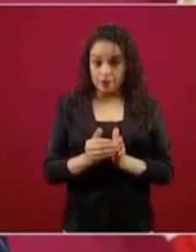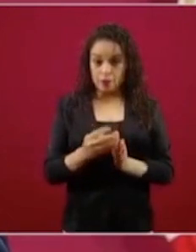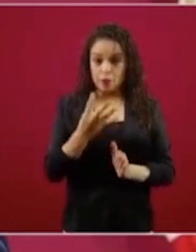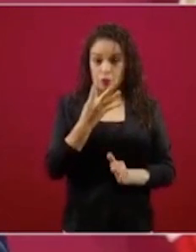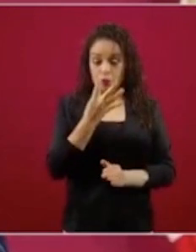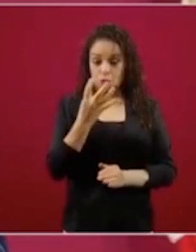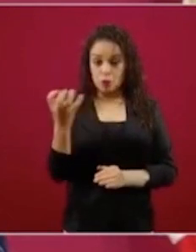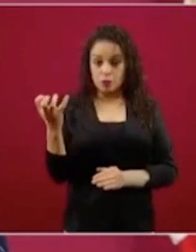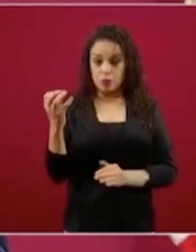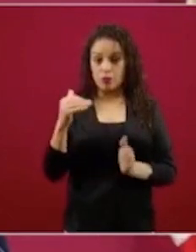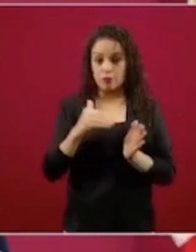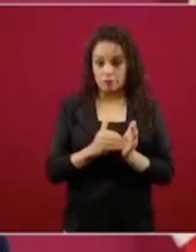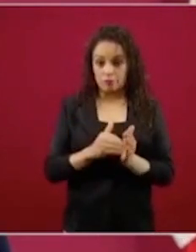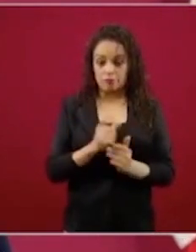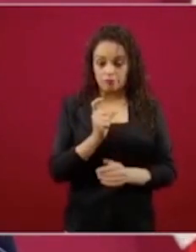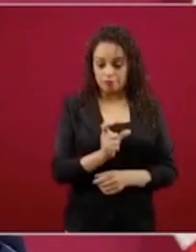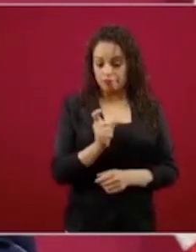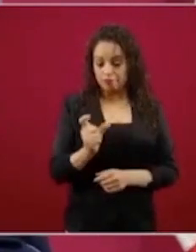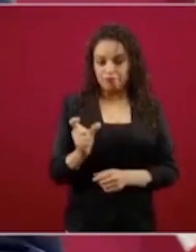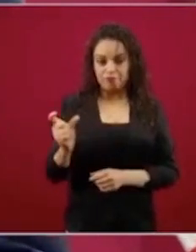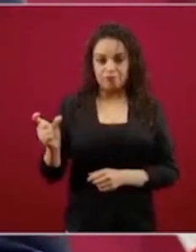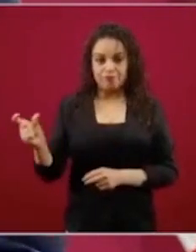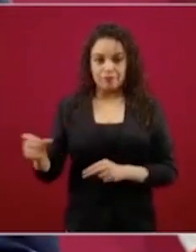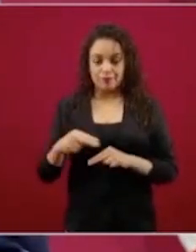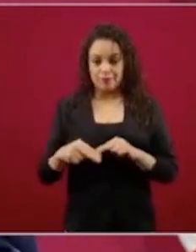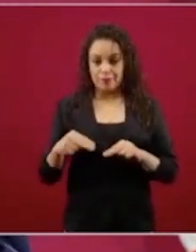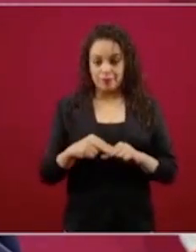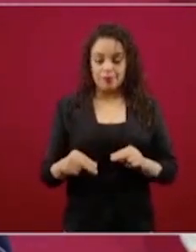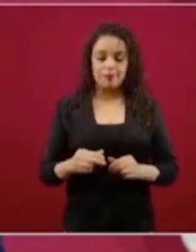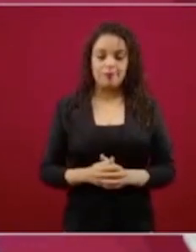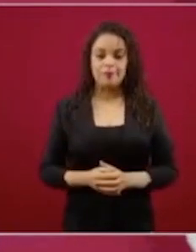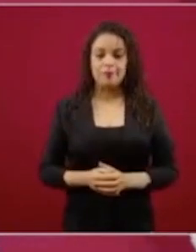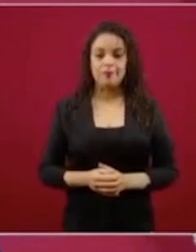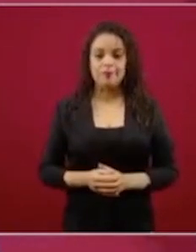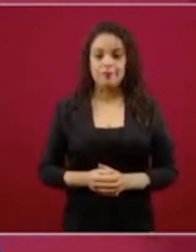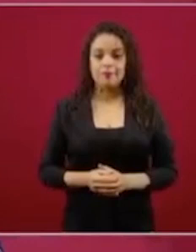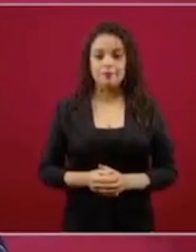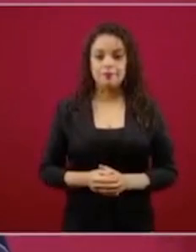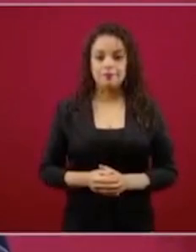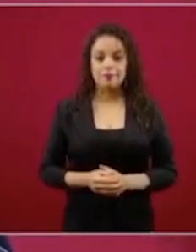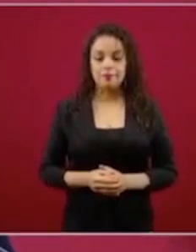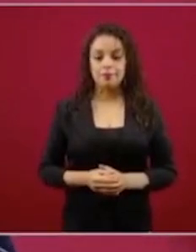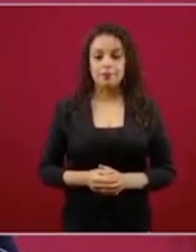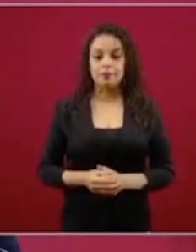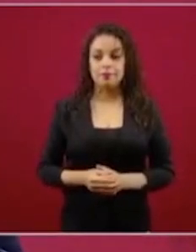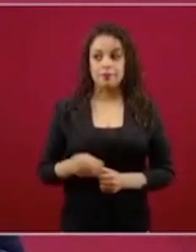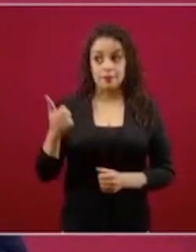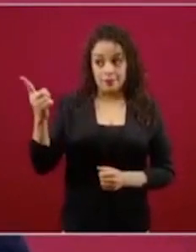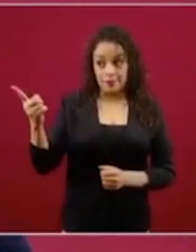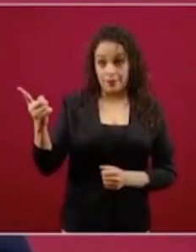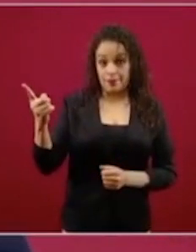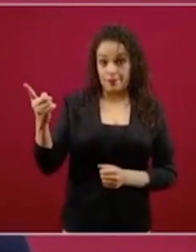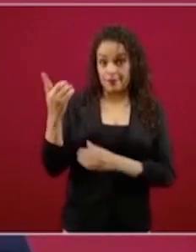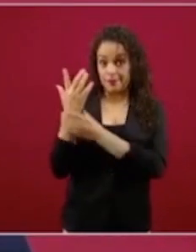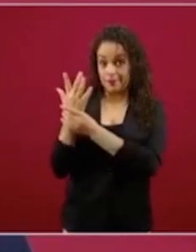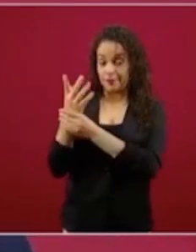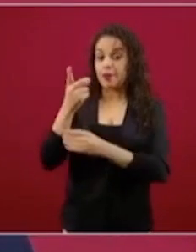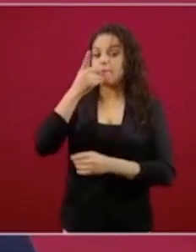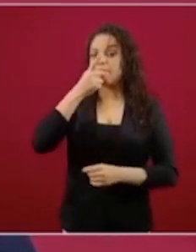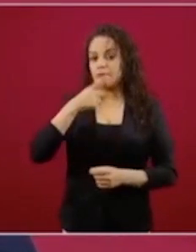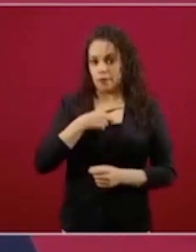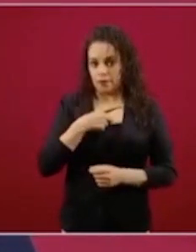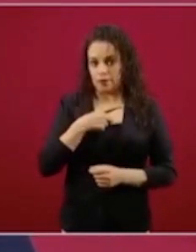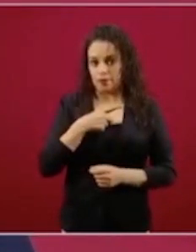400 mil cachitos. Y me dijo, yo quiero que esto se